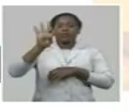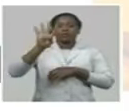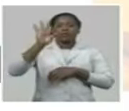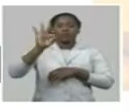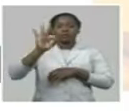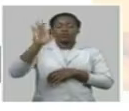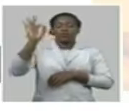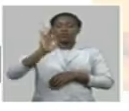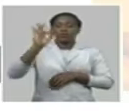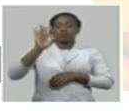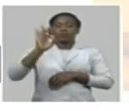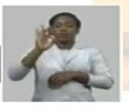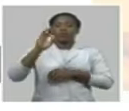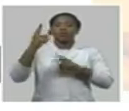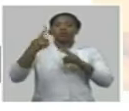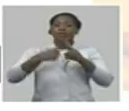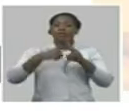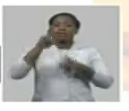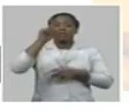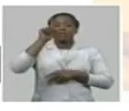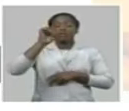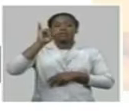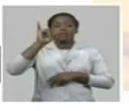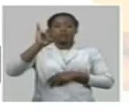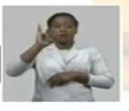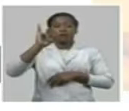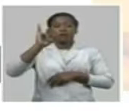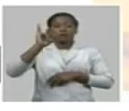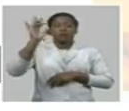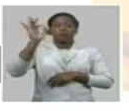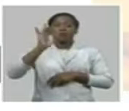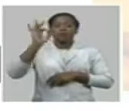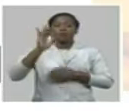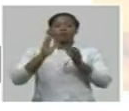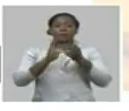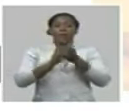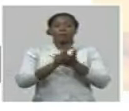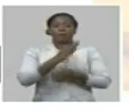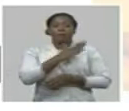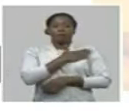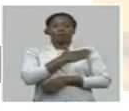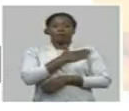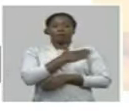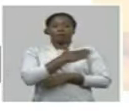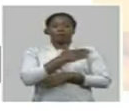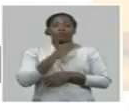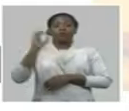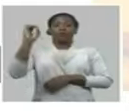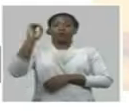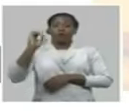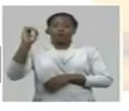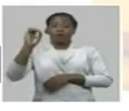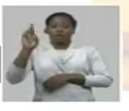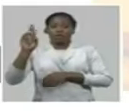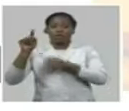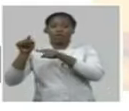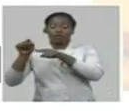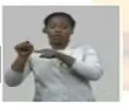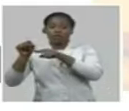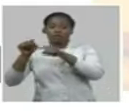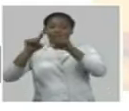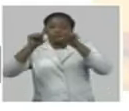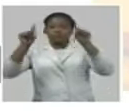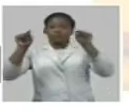16% en lo que va de marzo y en el oriente nos ha llovido que es donde mejor se ha comportado un